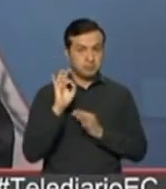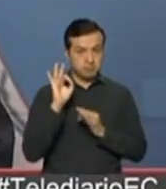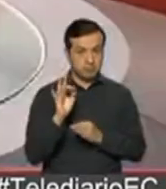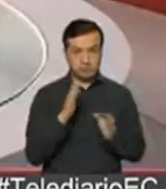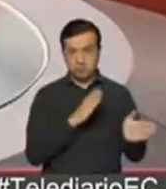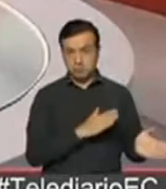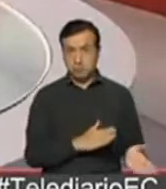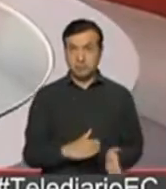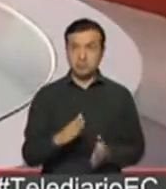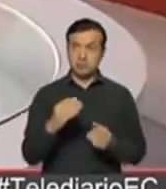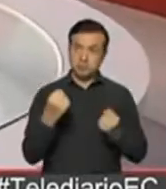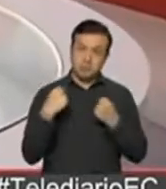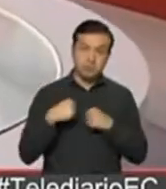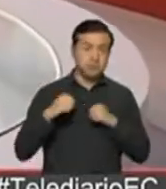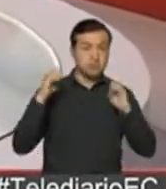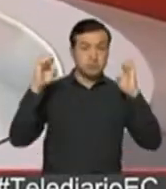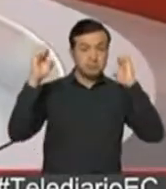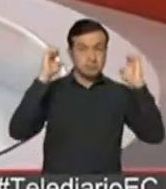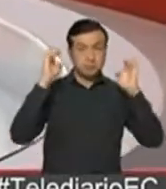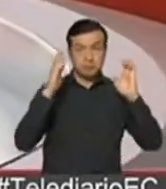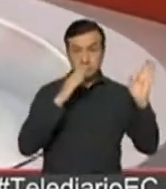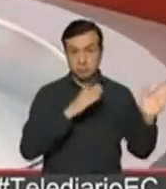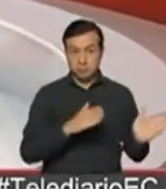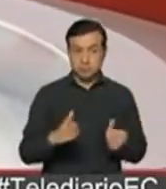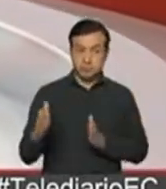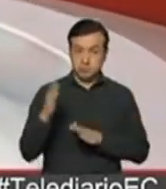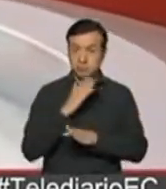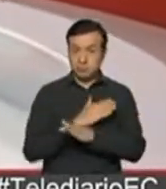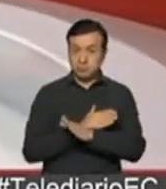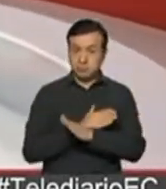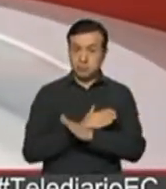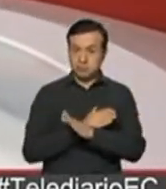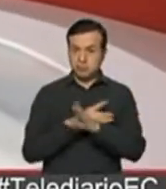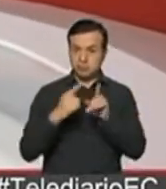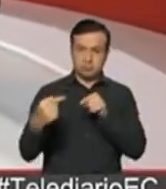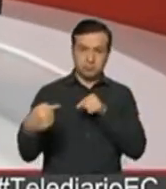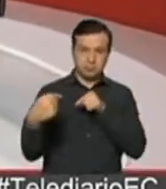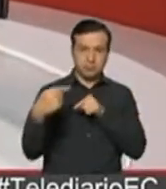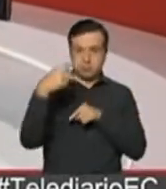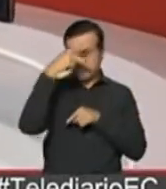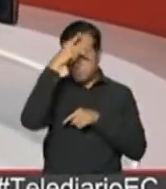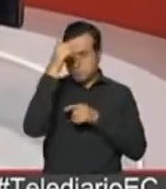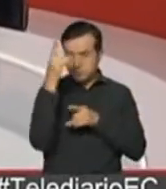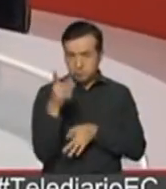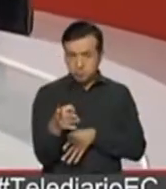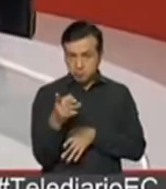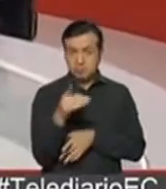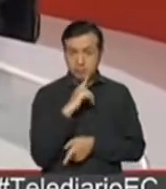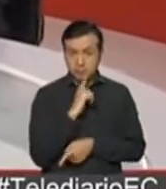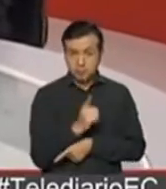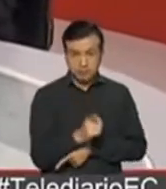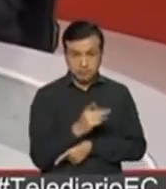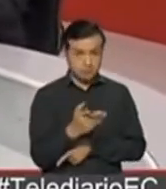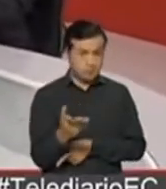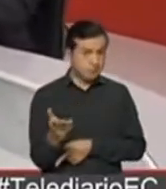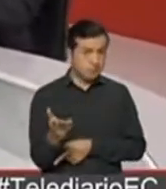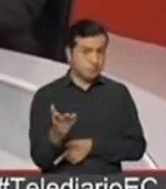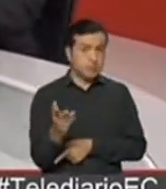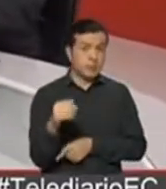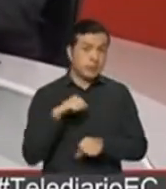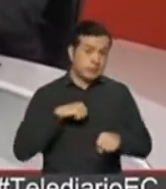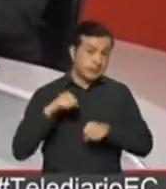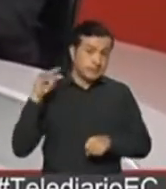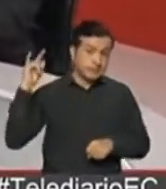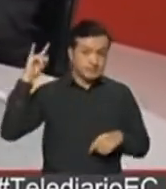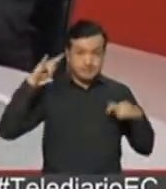fueron determinantes ese fue determinante esa preparación para enfrentar al ejército peruano las operaciones